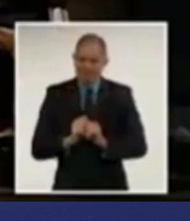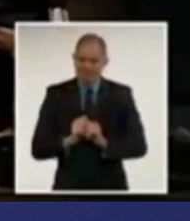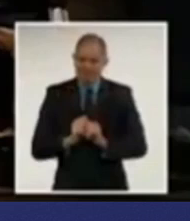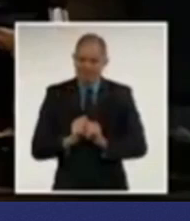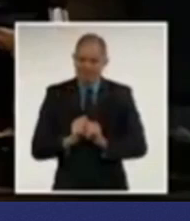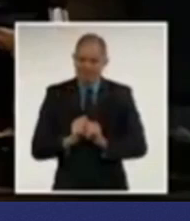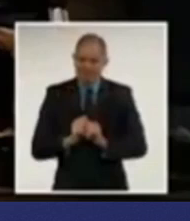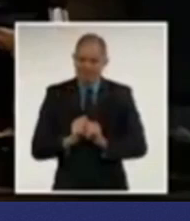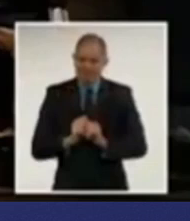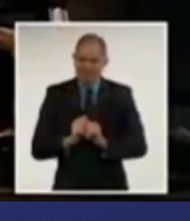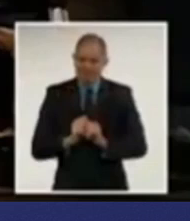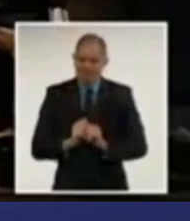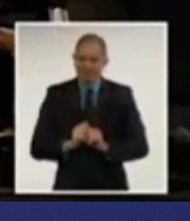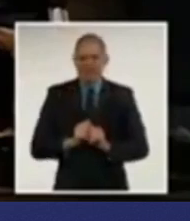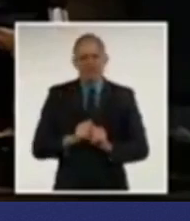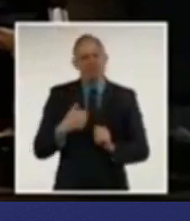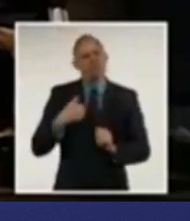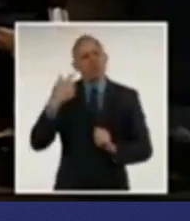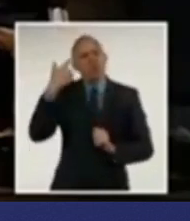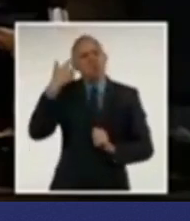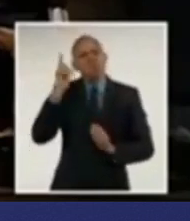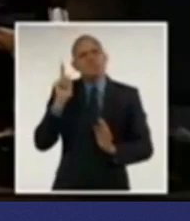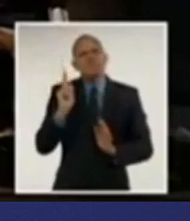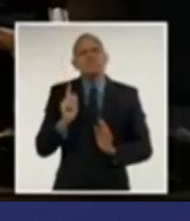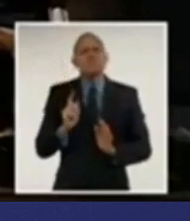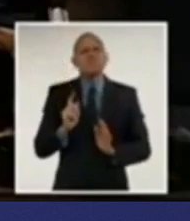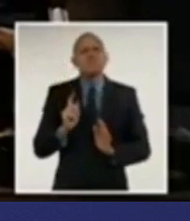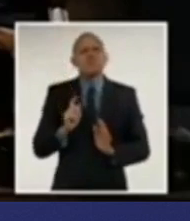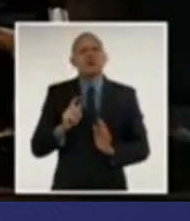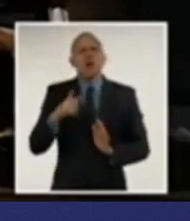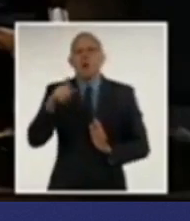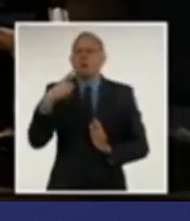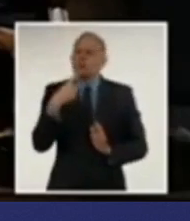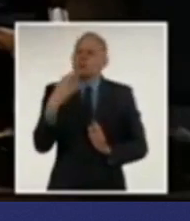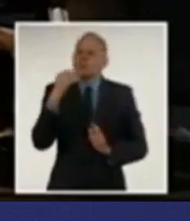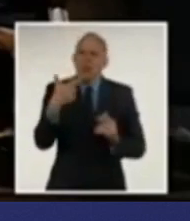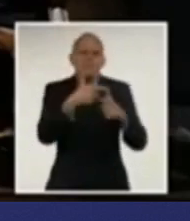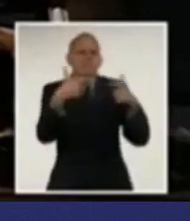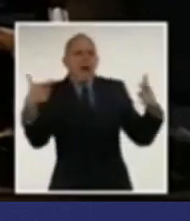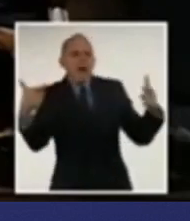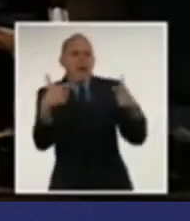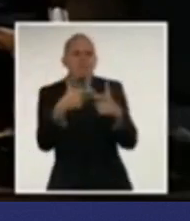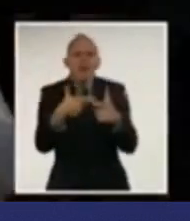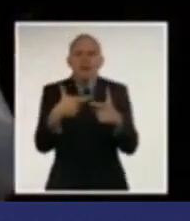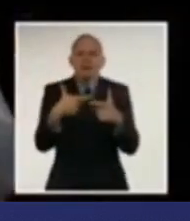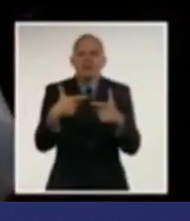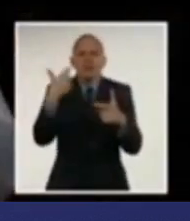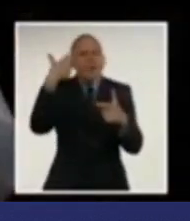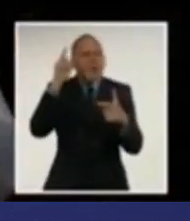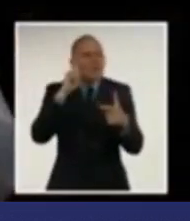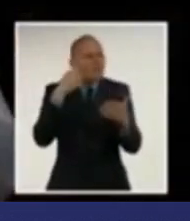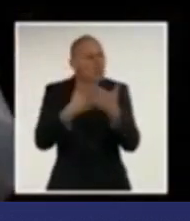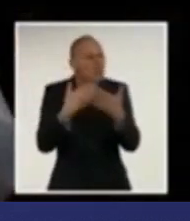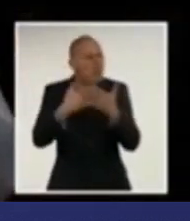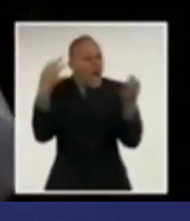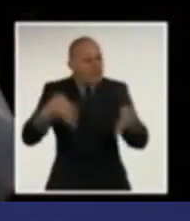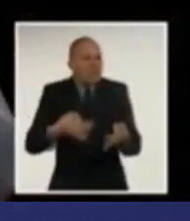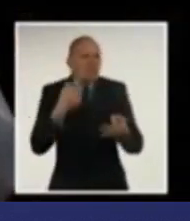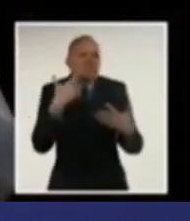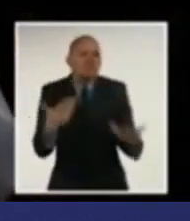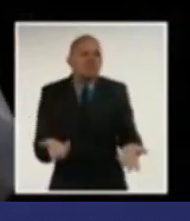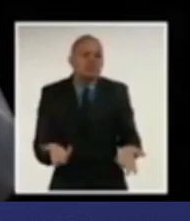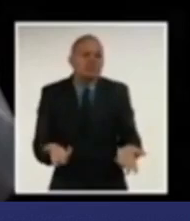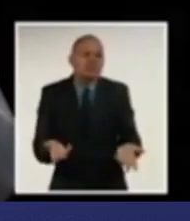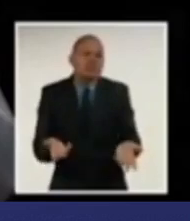seguir viendo lo tuyo a ver que uno pueda hablar de mayorías de minorías o de por cientos en ese sentido Pero pero yo